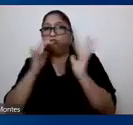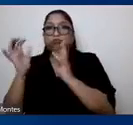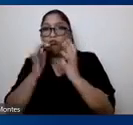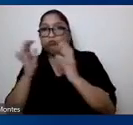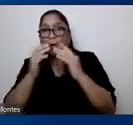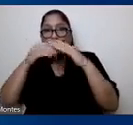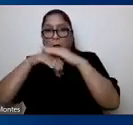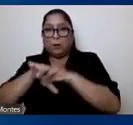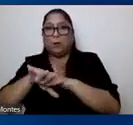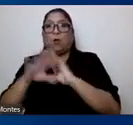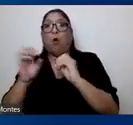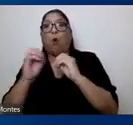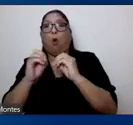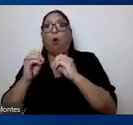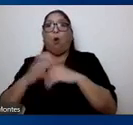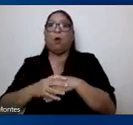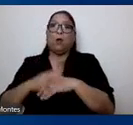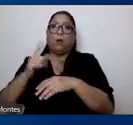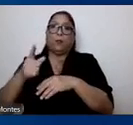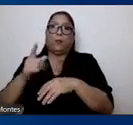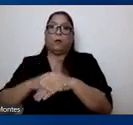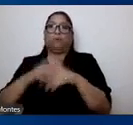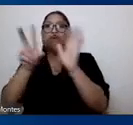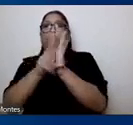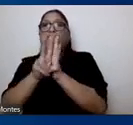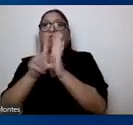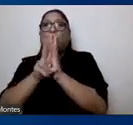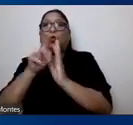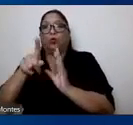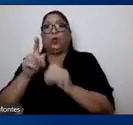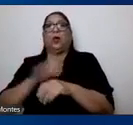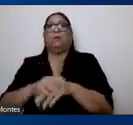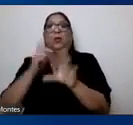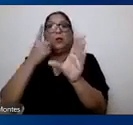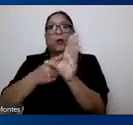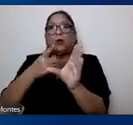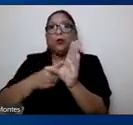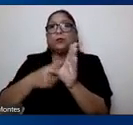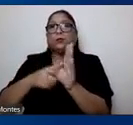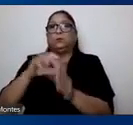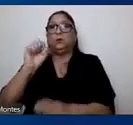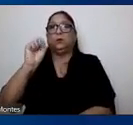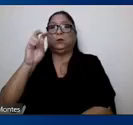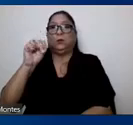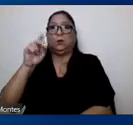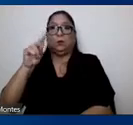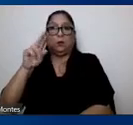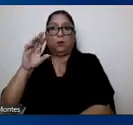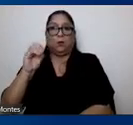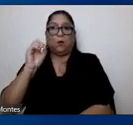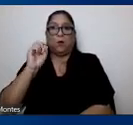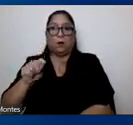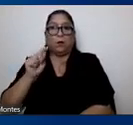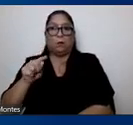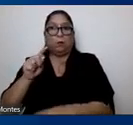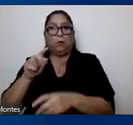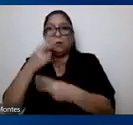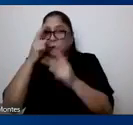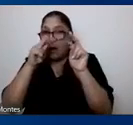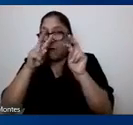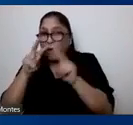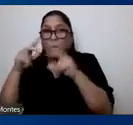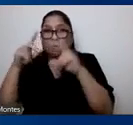el inicio de la subversión a voluntad de Sendero Luminoso. Entonces vamos a encontrar en estos primeros años